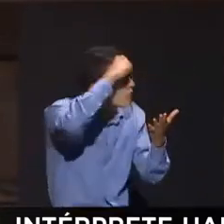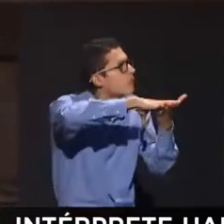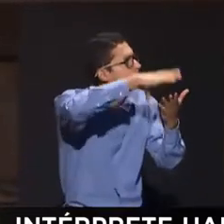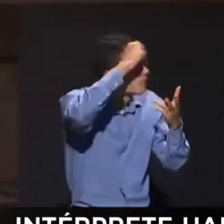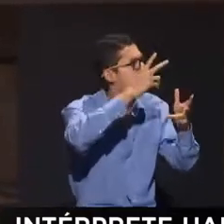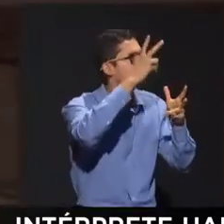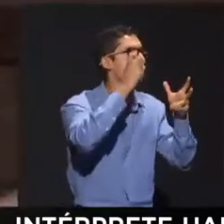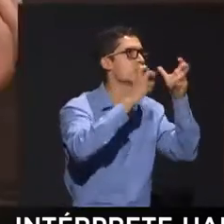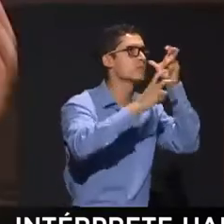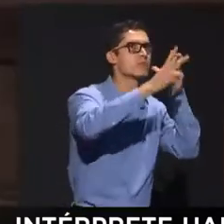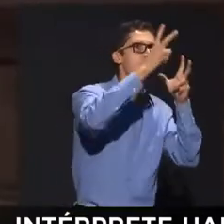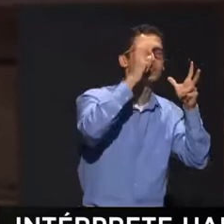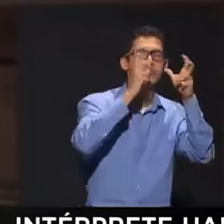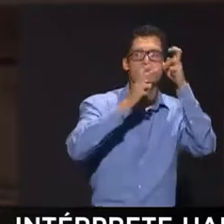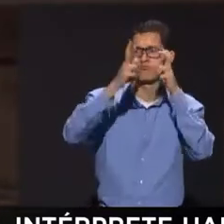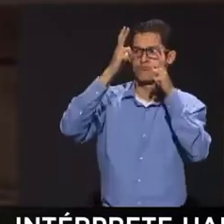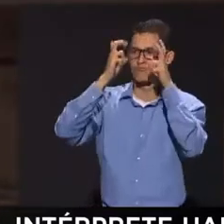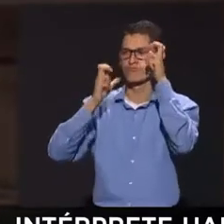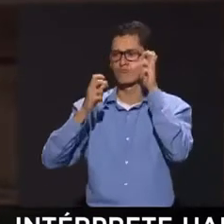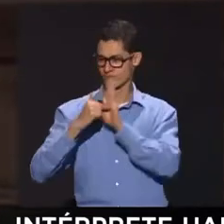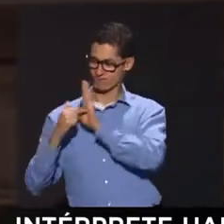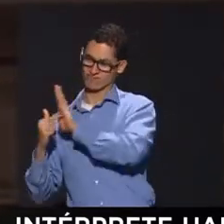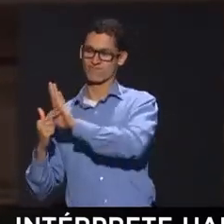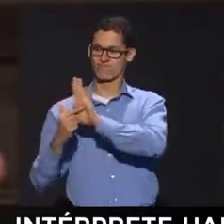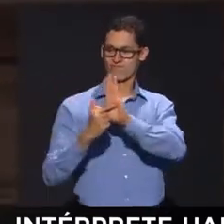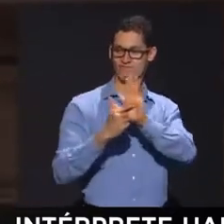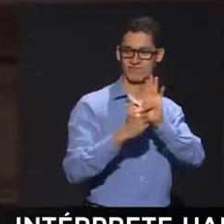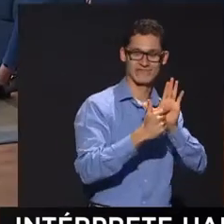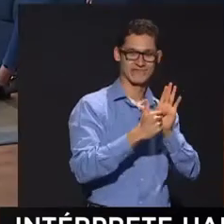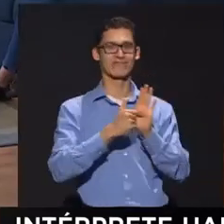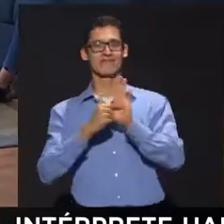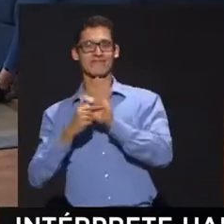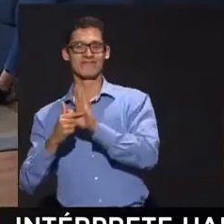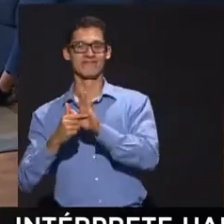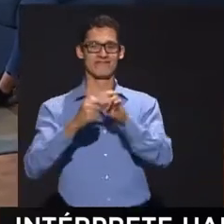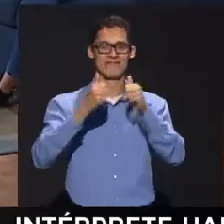mayor aprendizaje siempre es con nuestro ejemplo.